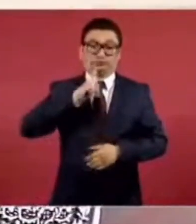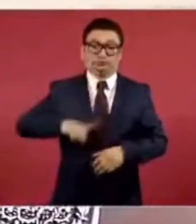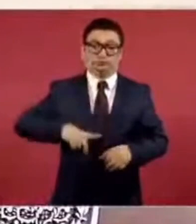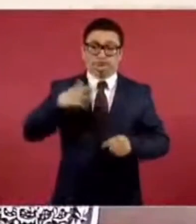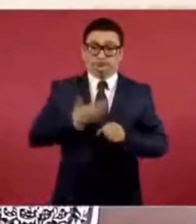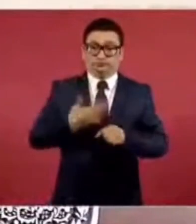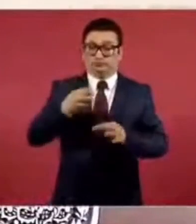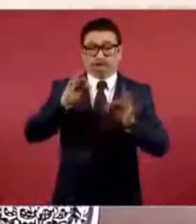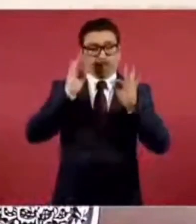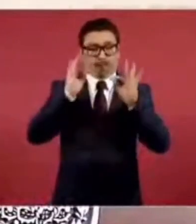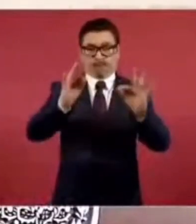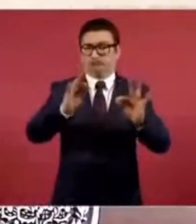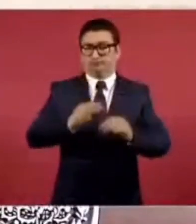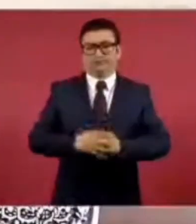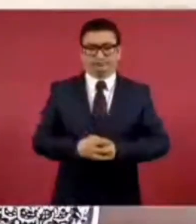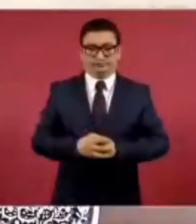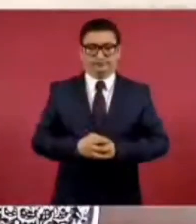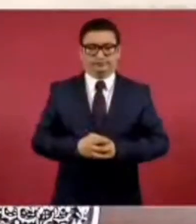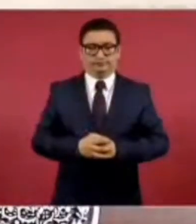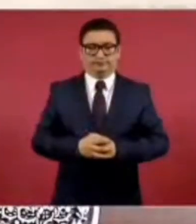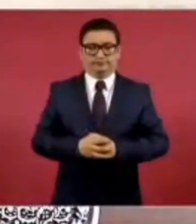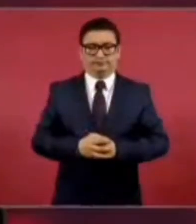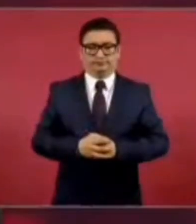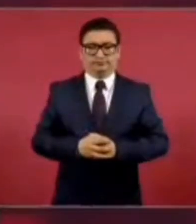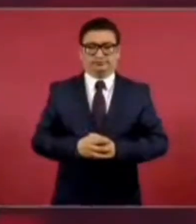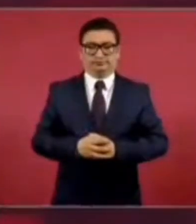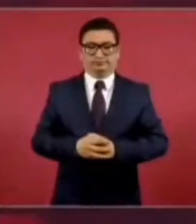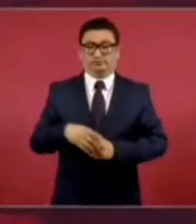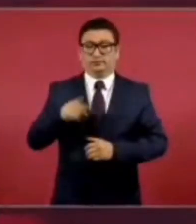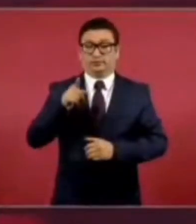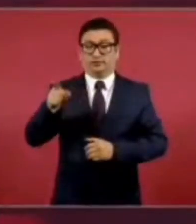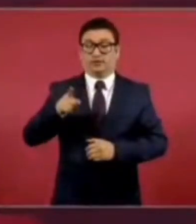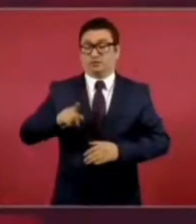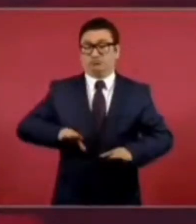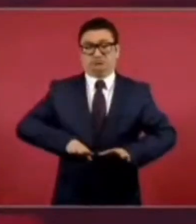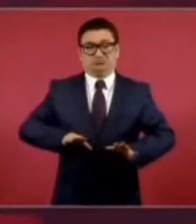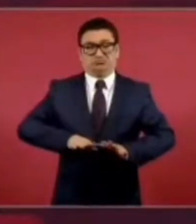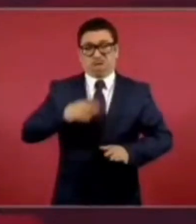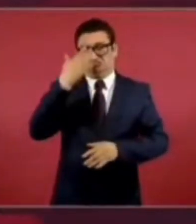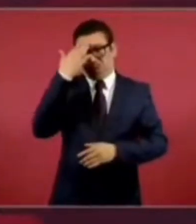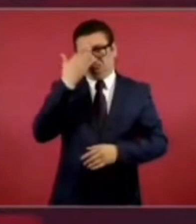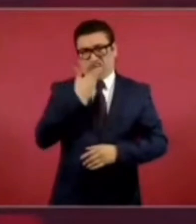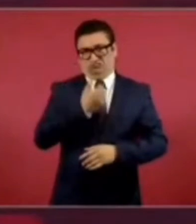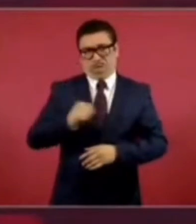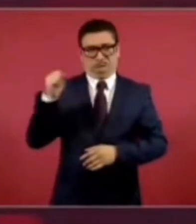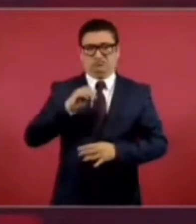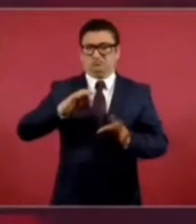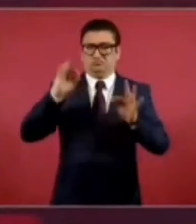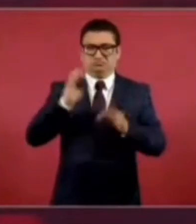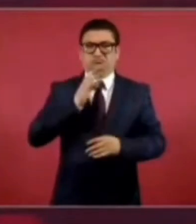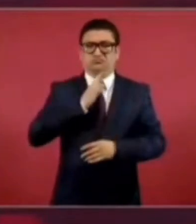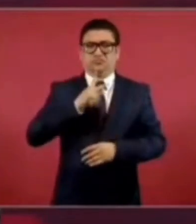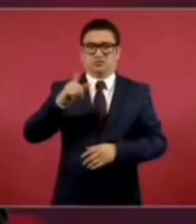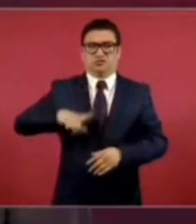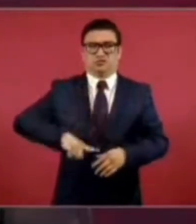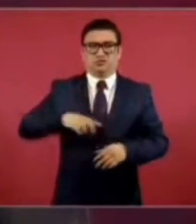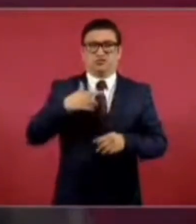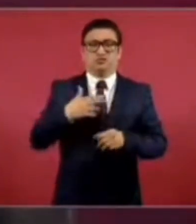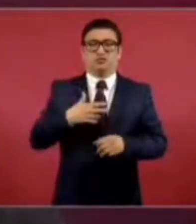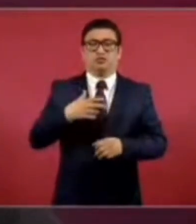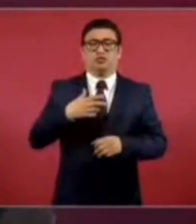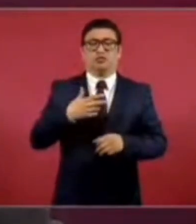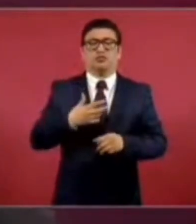gobernadora es de las mejores calificadas la